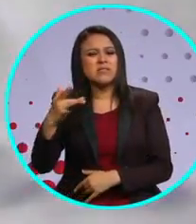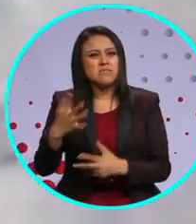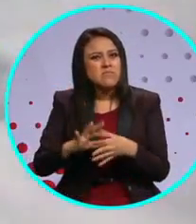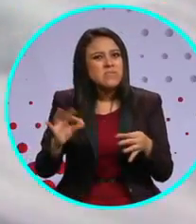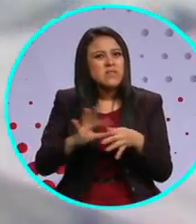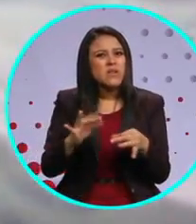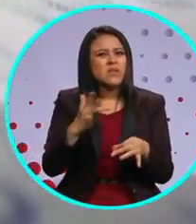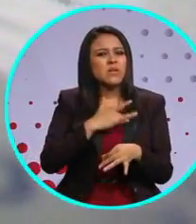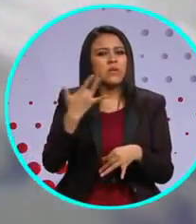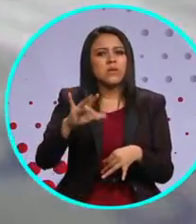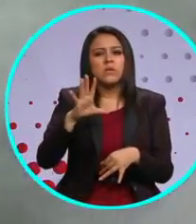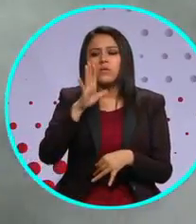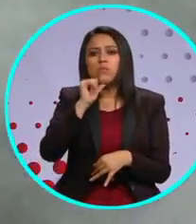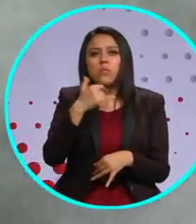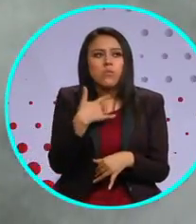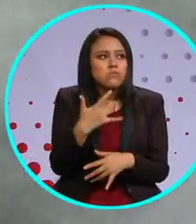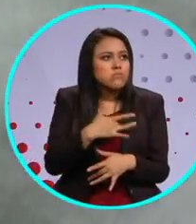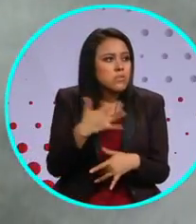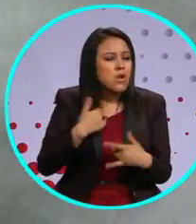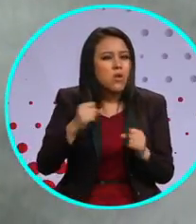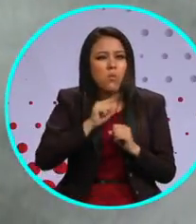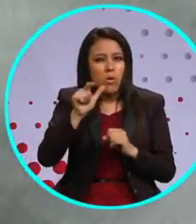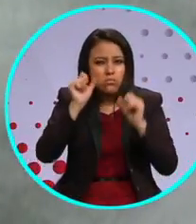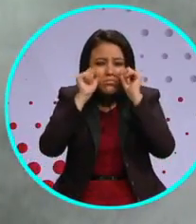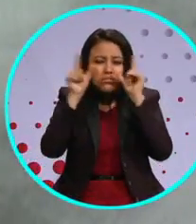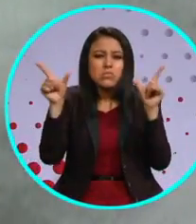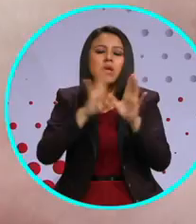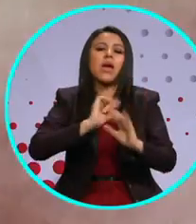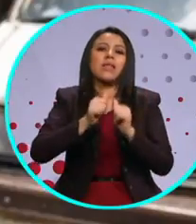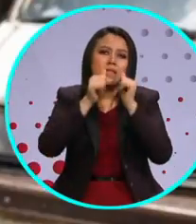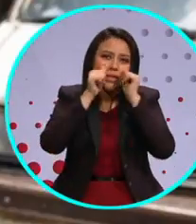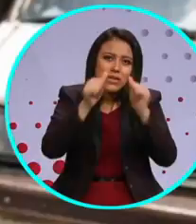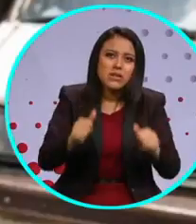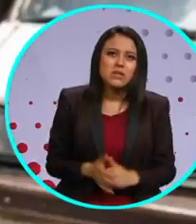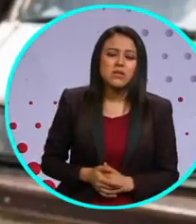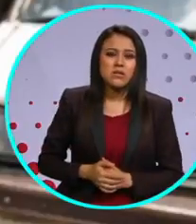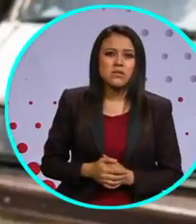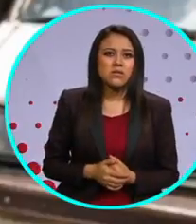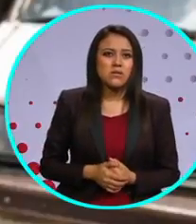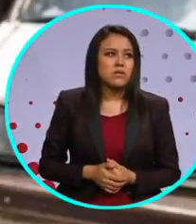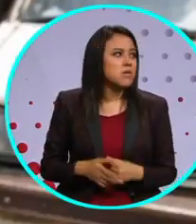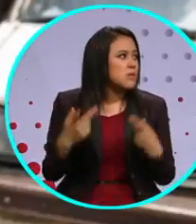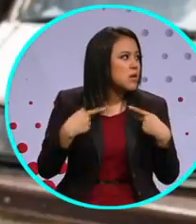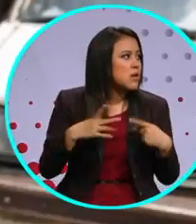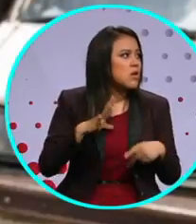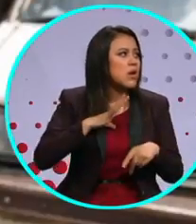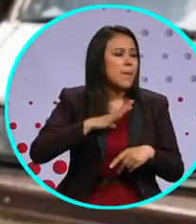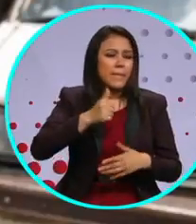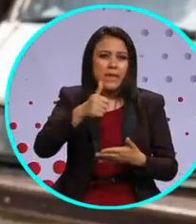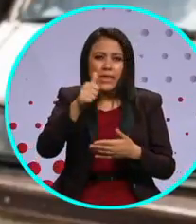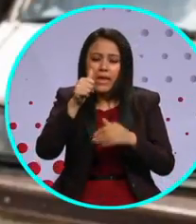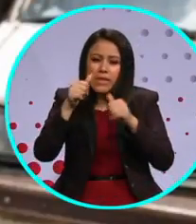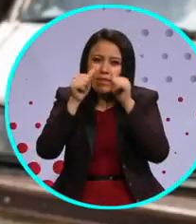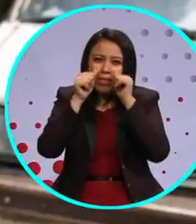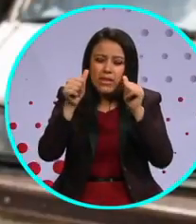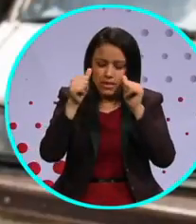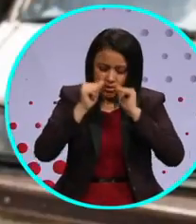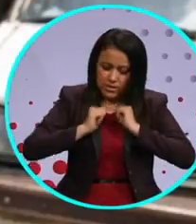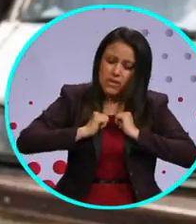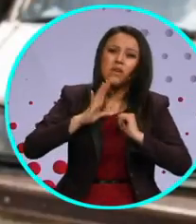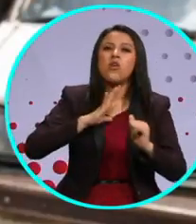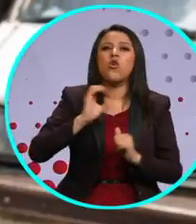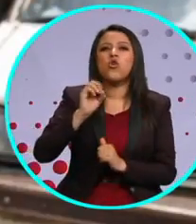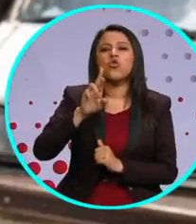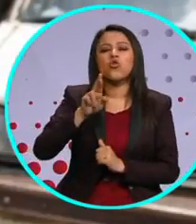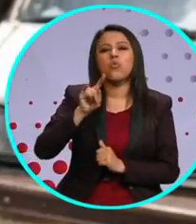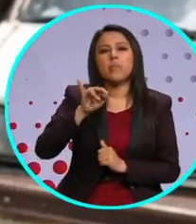que perdiera el conocimiento. Al despertar, ya la atendían. Me atendió un ortopedista que me dijo que a mí